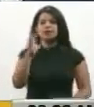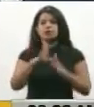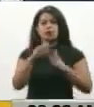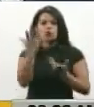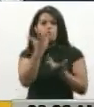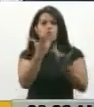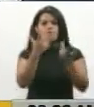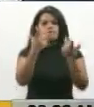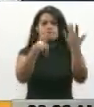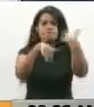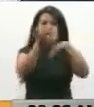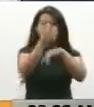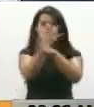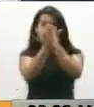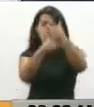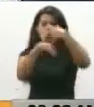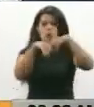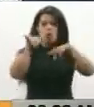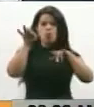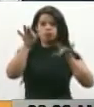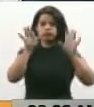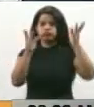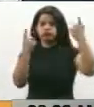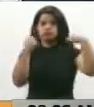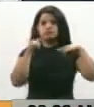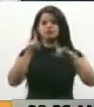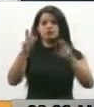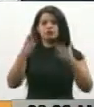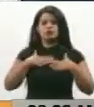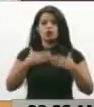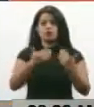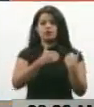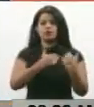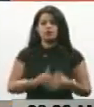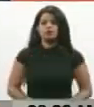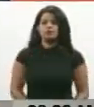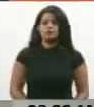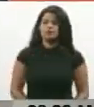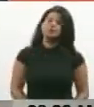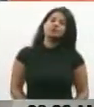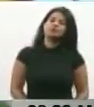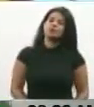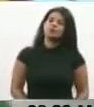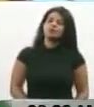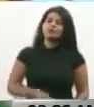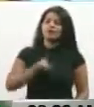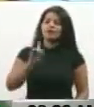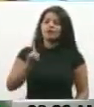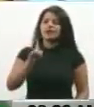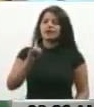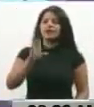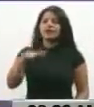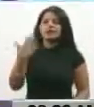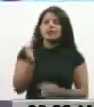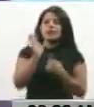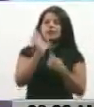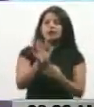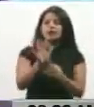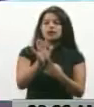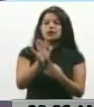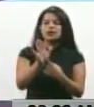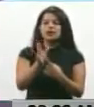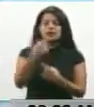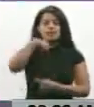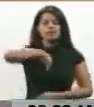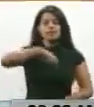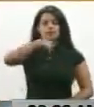montaje de la música, o sea, del baile, pues lo encarno yo. David, pero ya nos has dicho, digamos, se va a conocer la intimidad, la